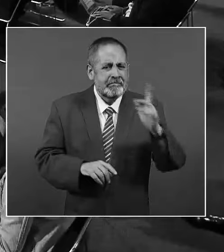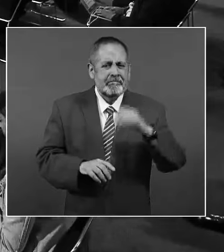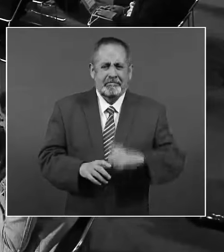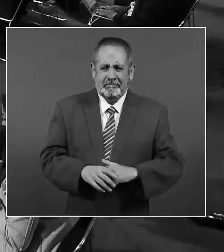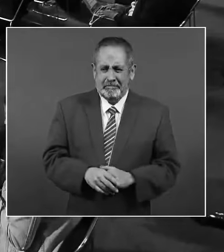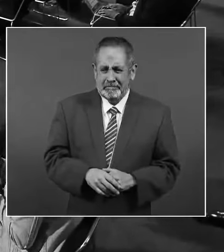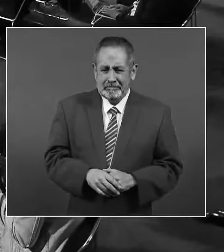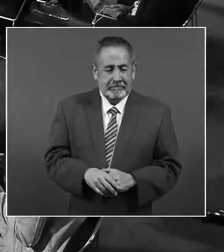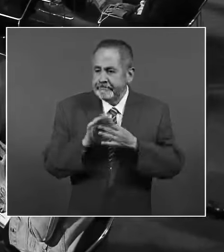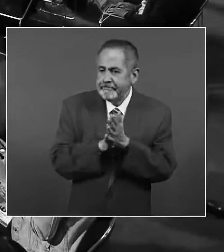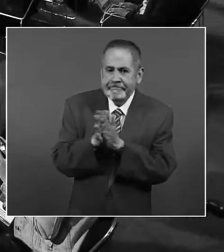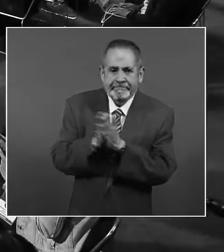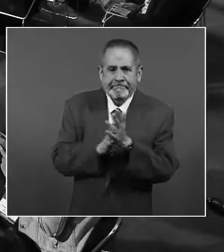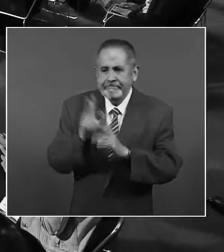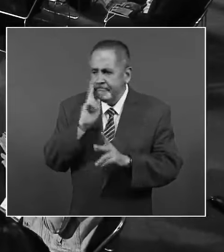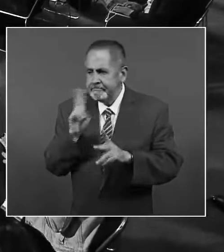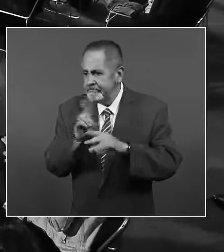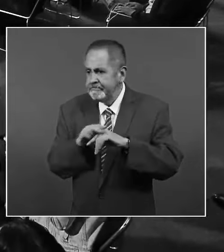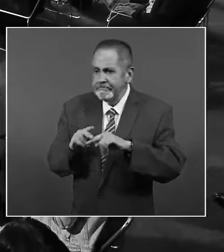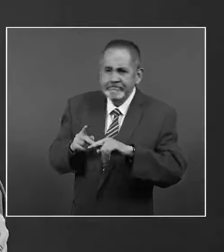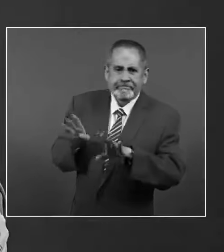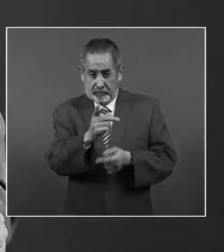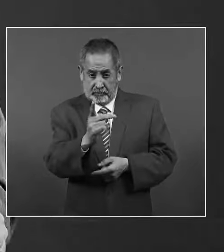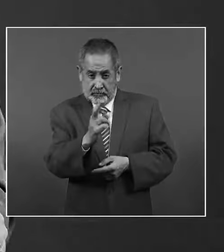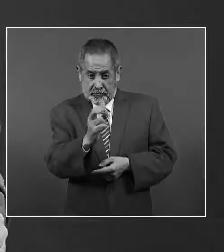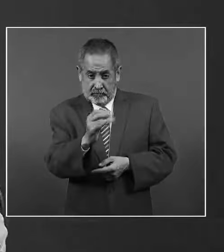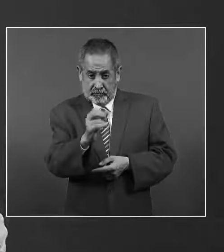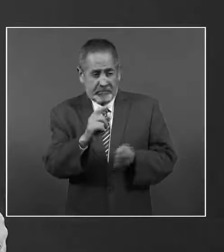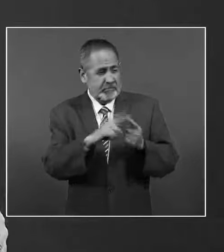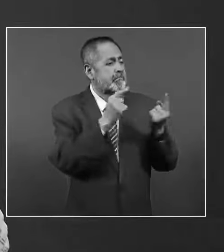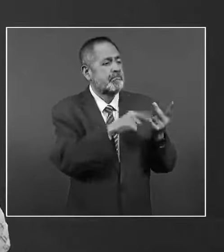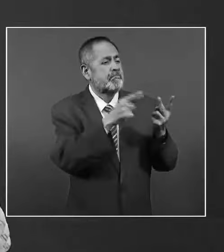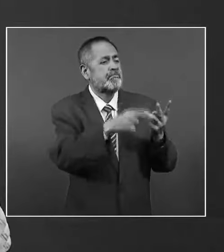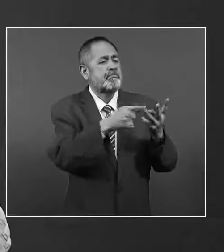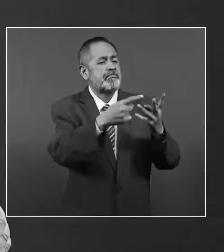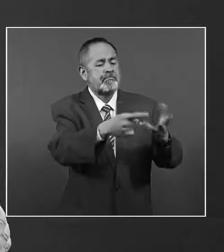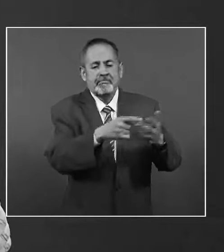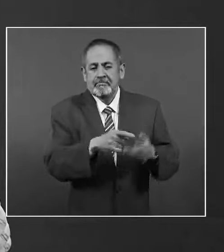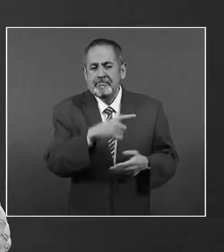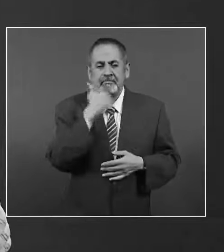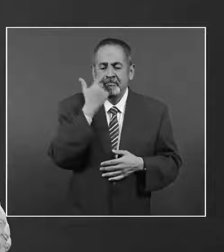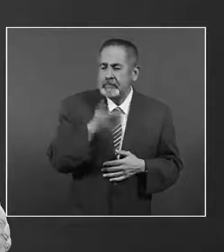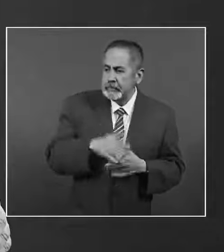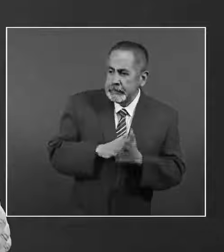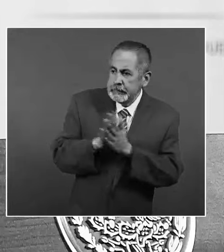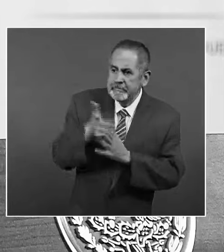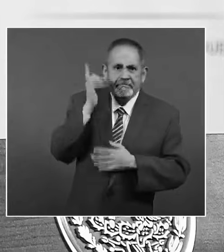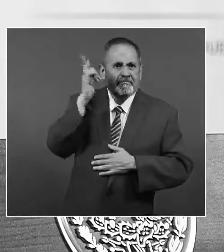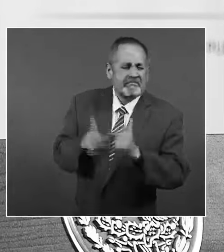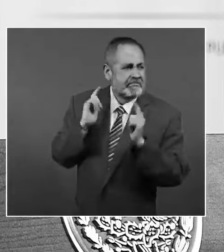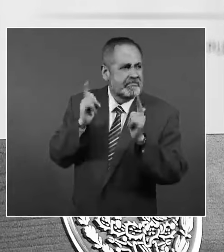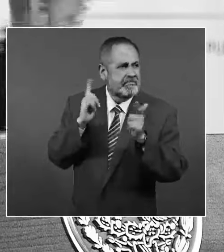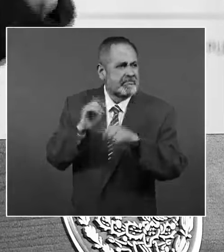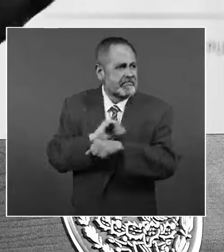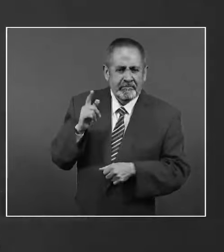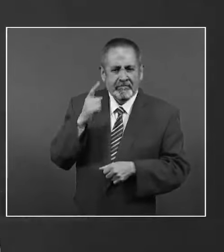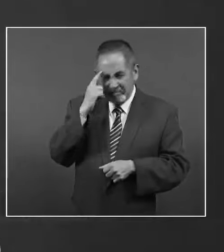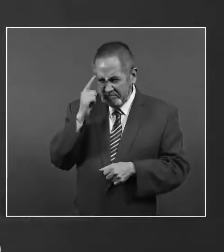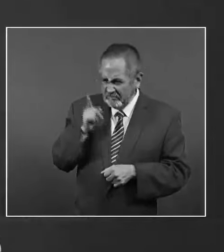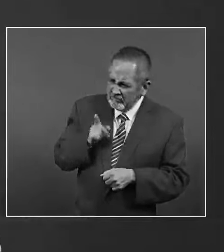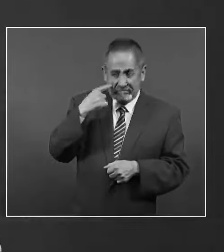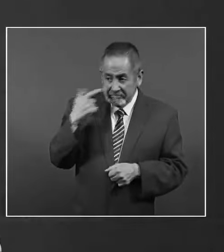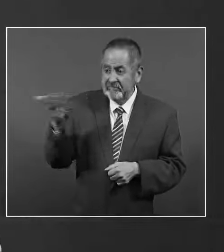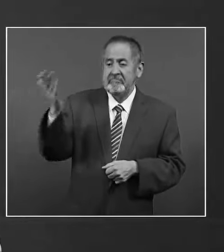como sopilotes no solo proceso otros que querían que Eh fallecieran muchas personas para